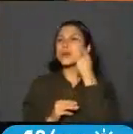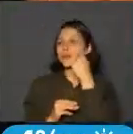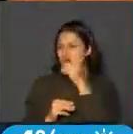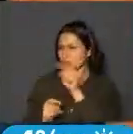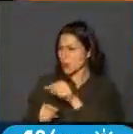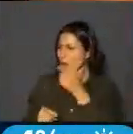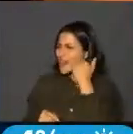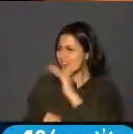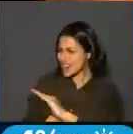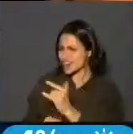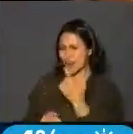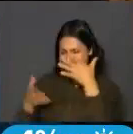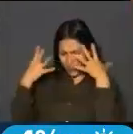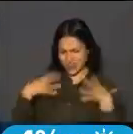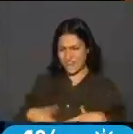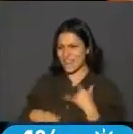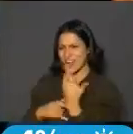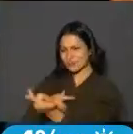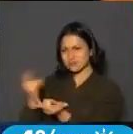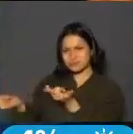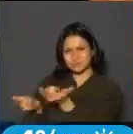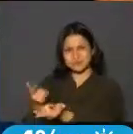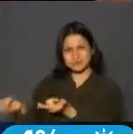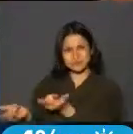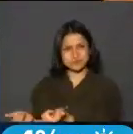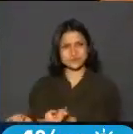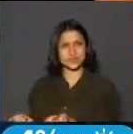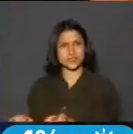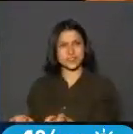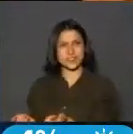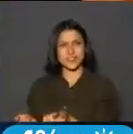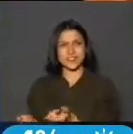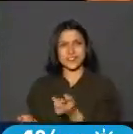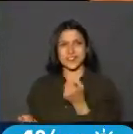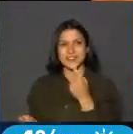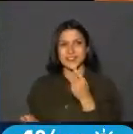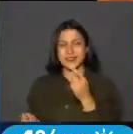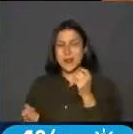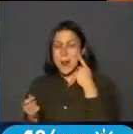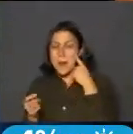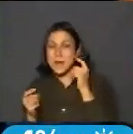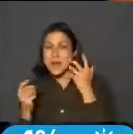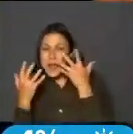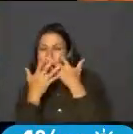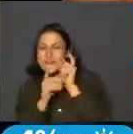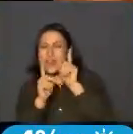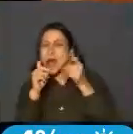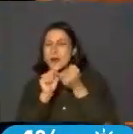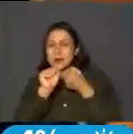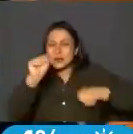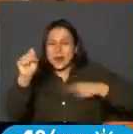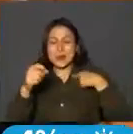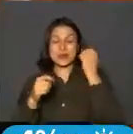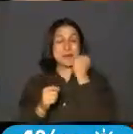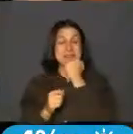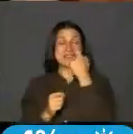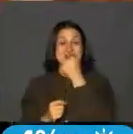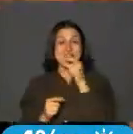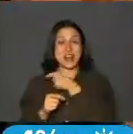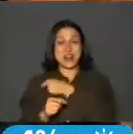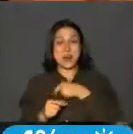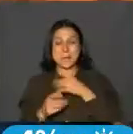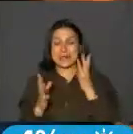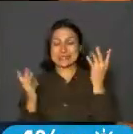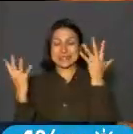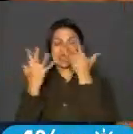niño. Sí, para no confundir los superhéroes. De Spider-Man, sí, perdón. Si no se pueden sentir. Sí, es que claro que siempre. Sí, se pueden enojar. Sí, se siente el superhéroe. Y se